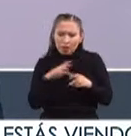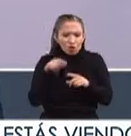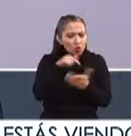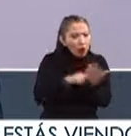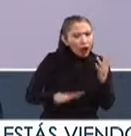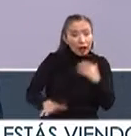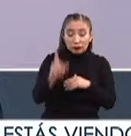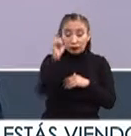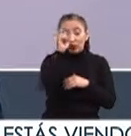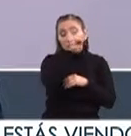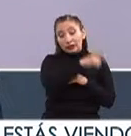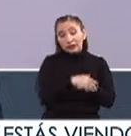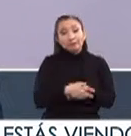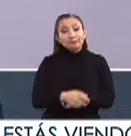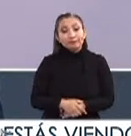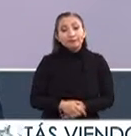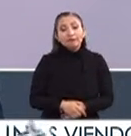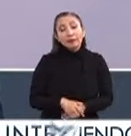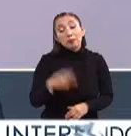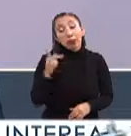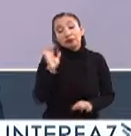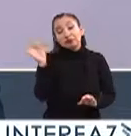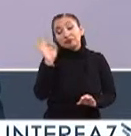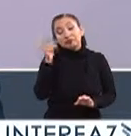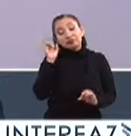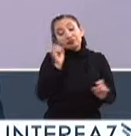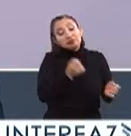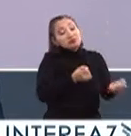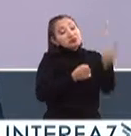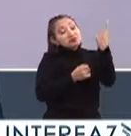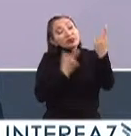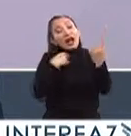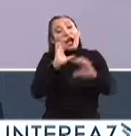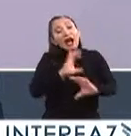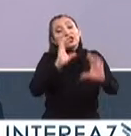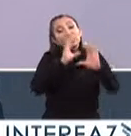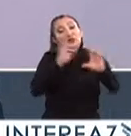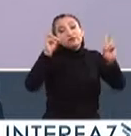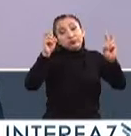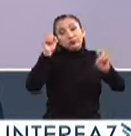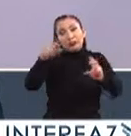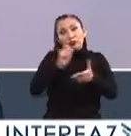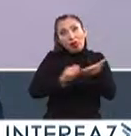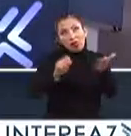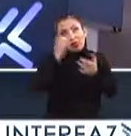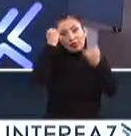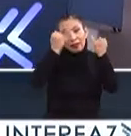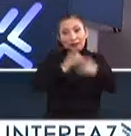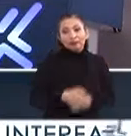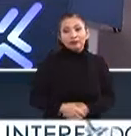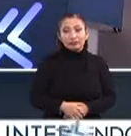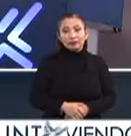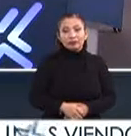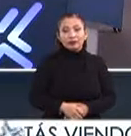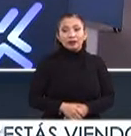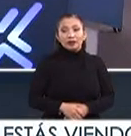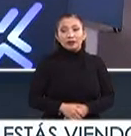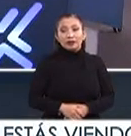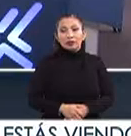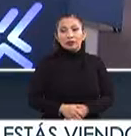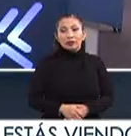muy complejo, pero bueno, a lo mejor por ahí sale alguna rola que tenga que ver con eso, ¿no? Claro, estamos viendo